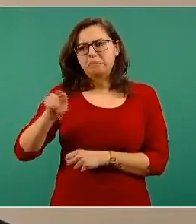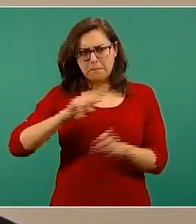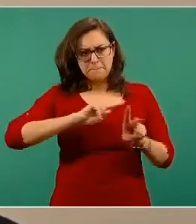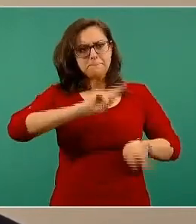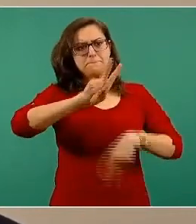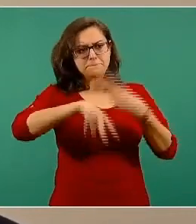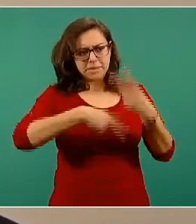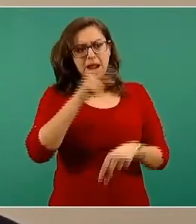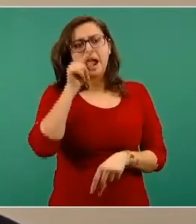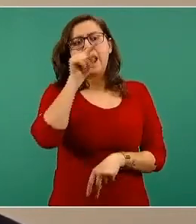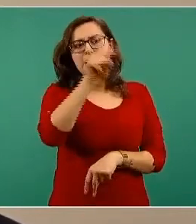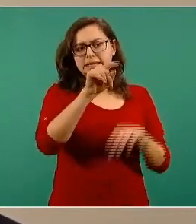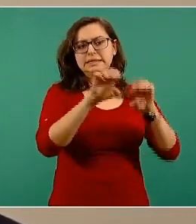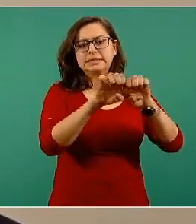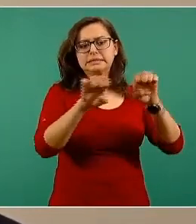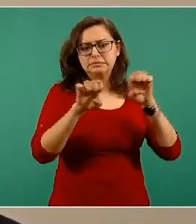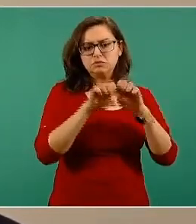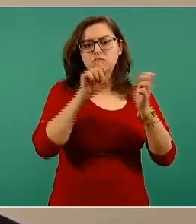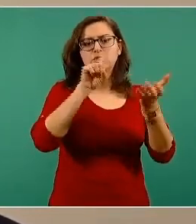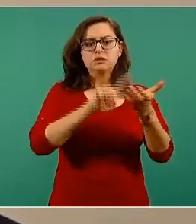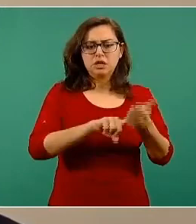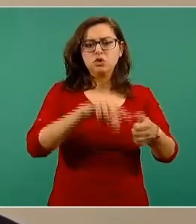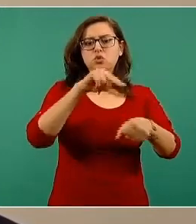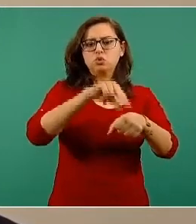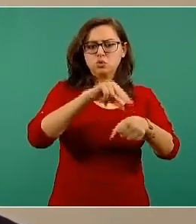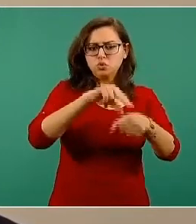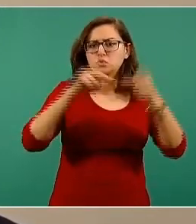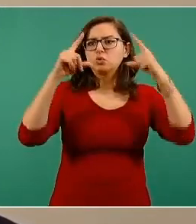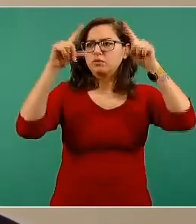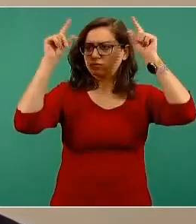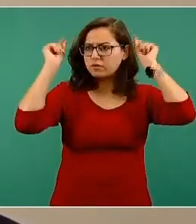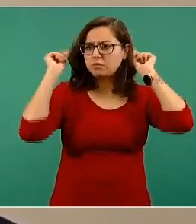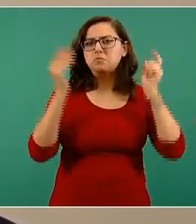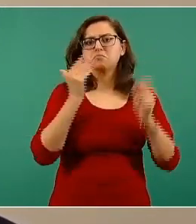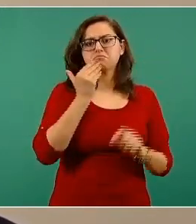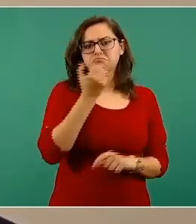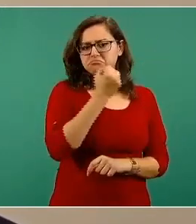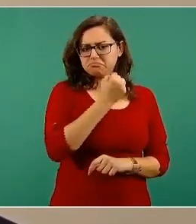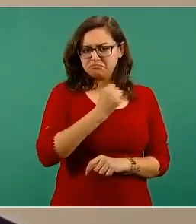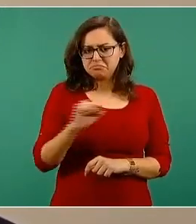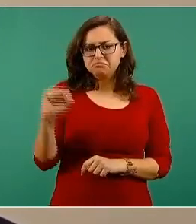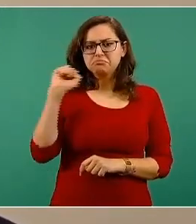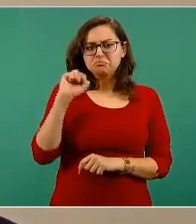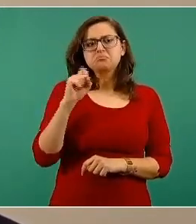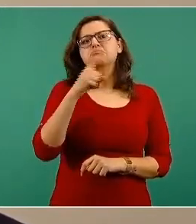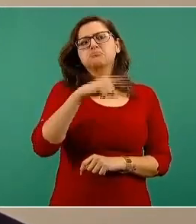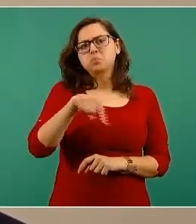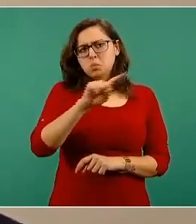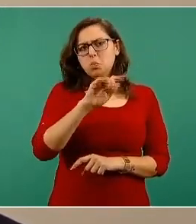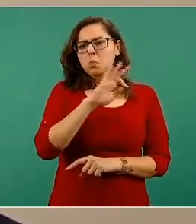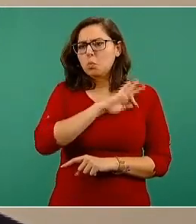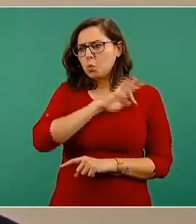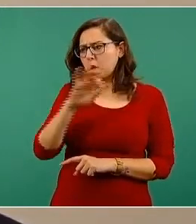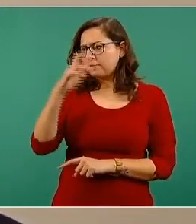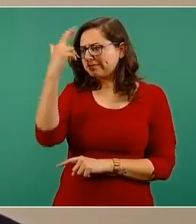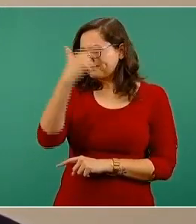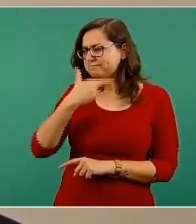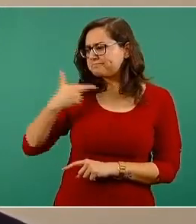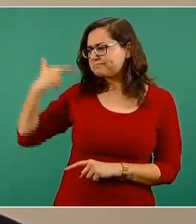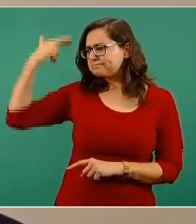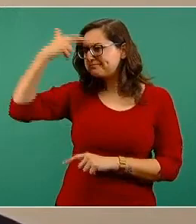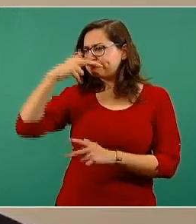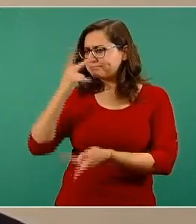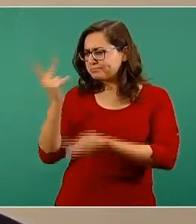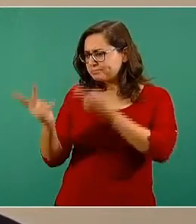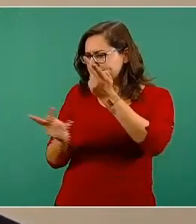personal médico, trabajadores de la salud capacitados en los puntos de vacunación que harán la valoración correspondiente